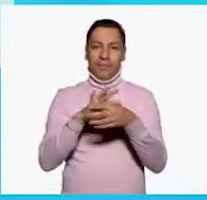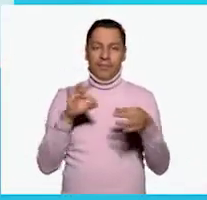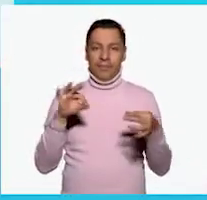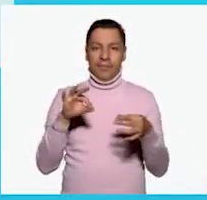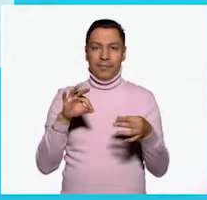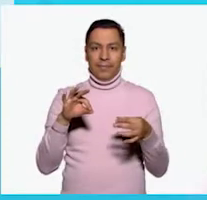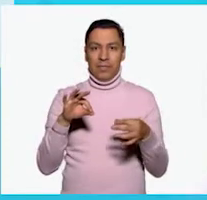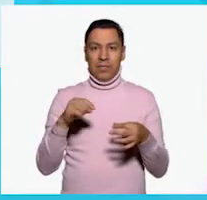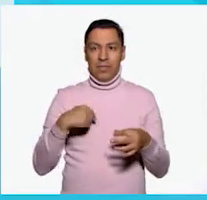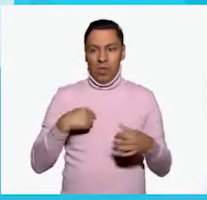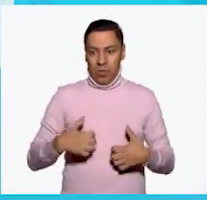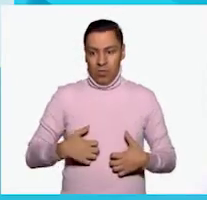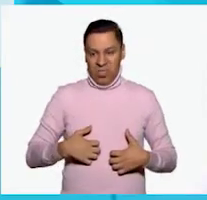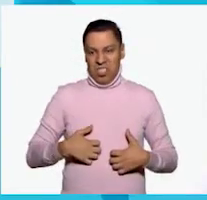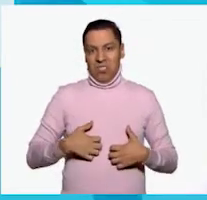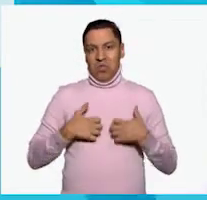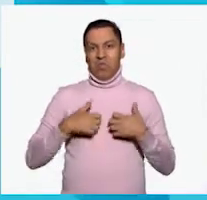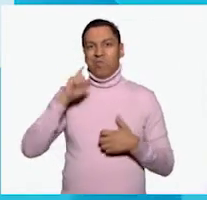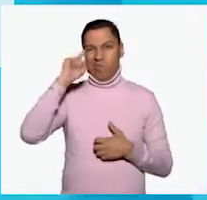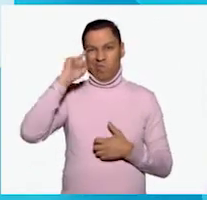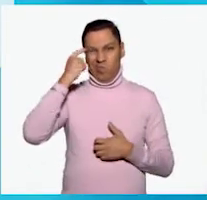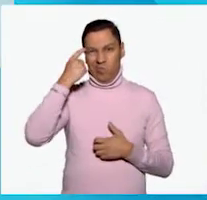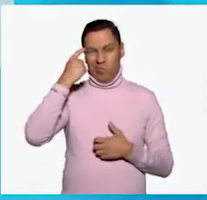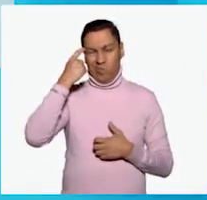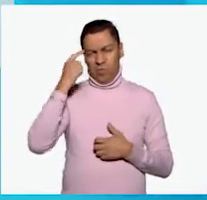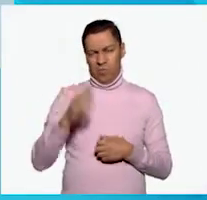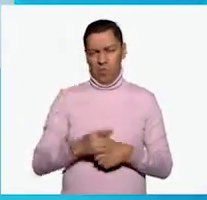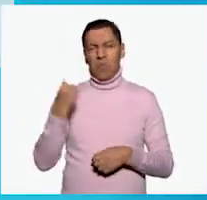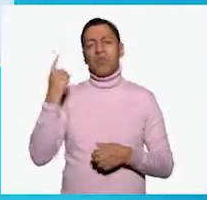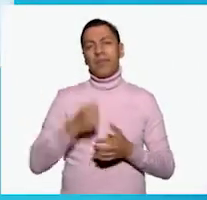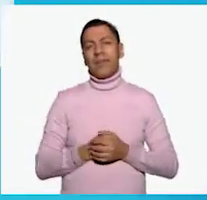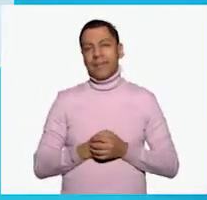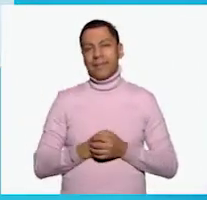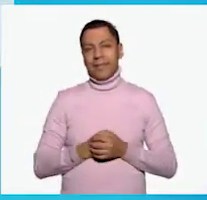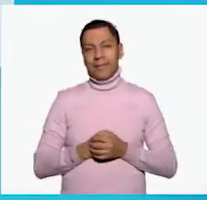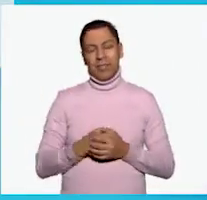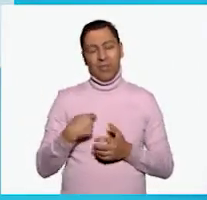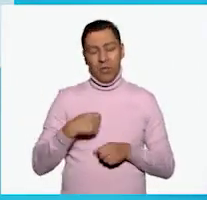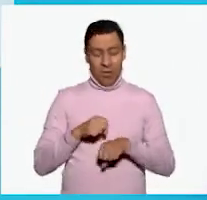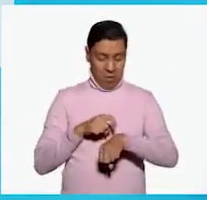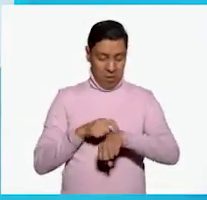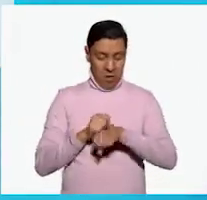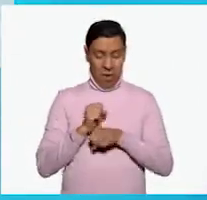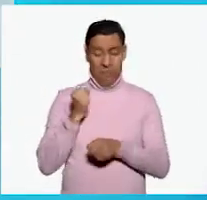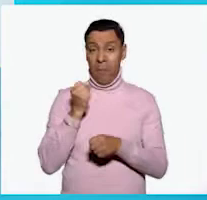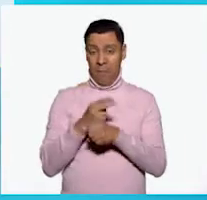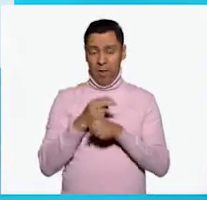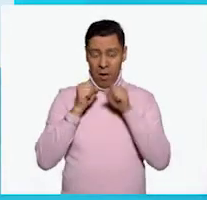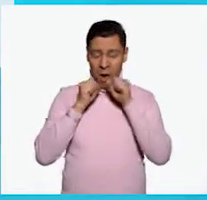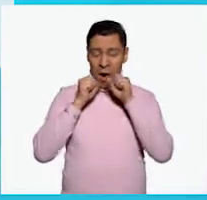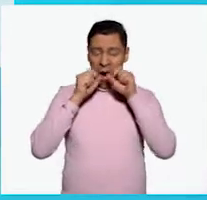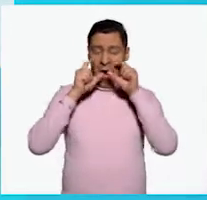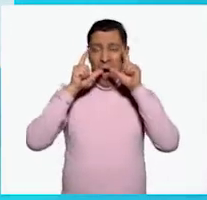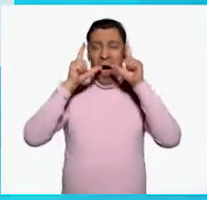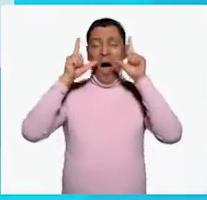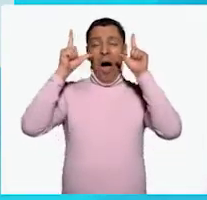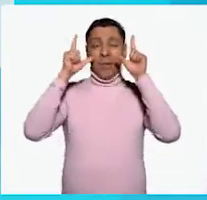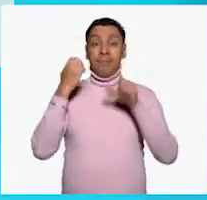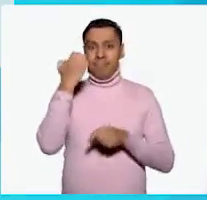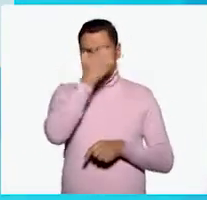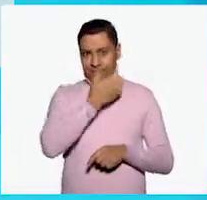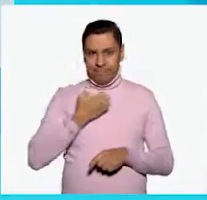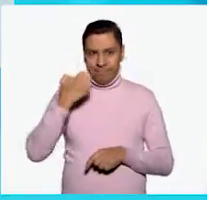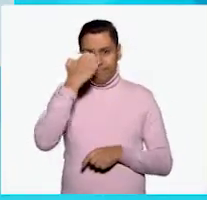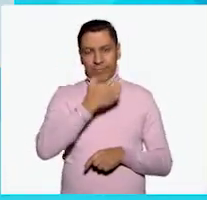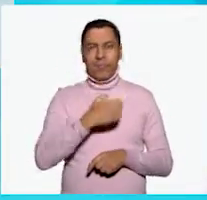se llenó de enojo fui yo. ¿Por qué? Nos paramos temprano para ir a la escuela, pero mi papá